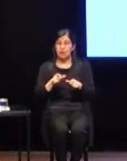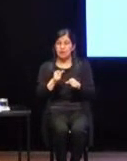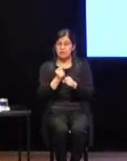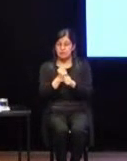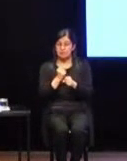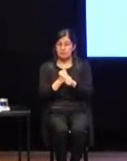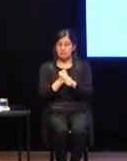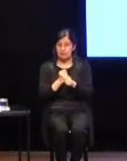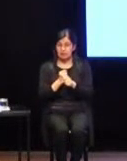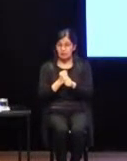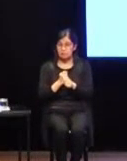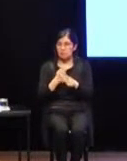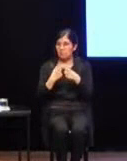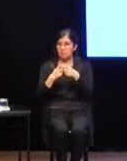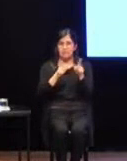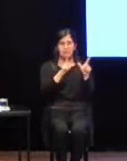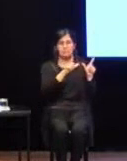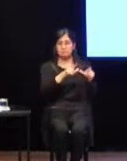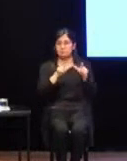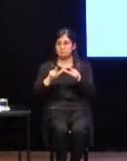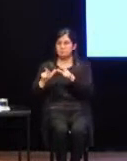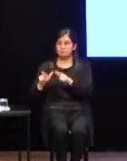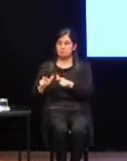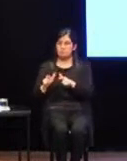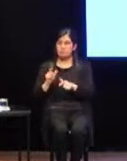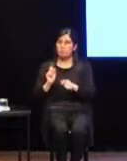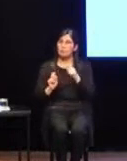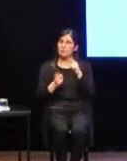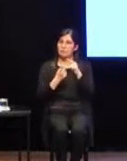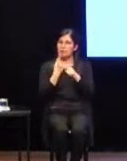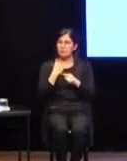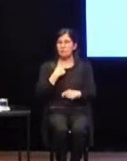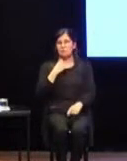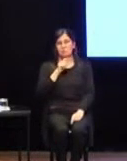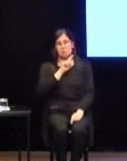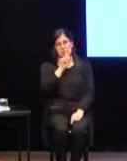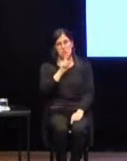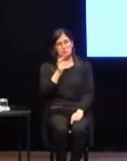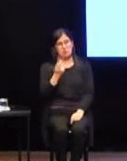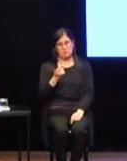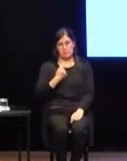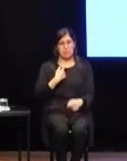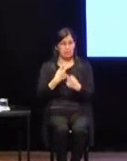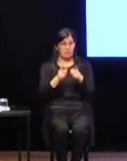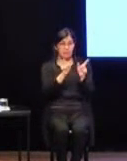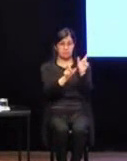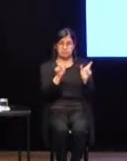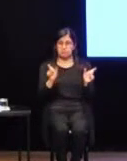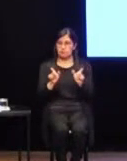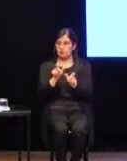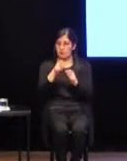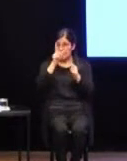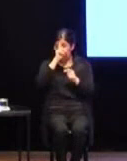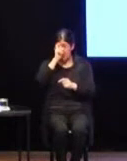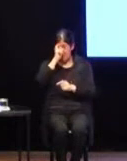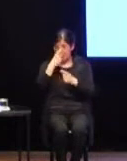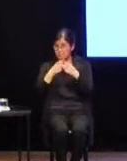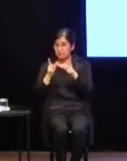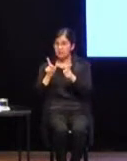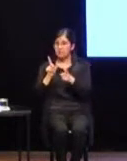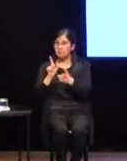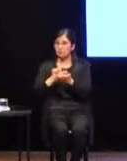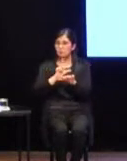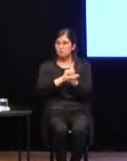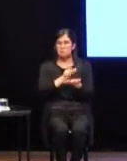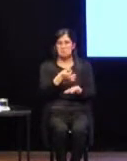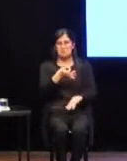de humanización, que somos de distintas áreas, lo primero que me preguntaron distintas personas del hospital, distintos estamentos, fue